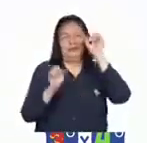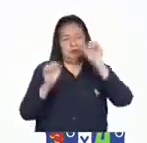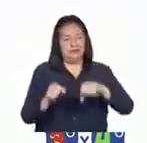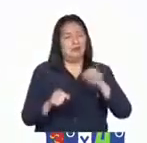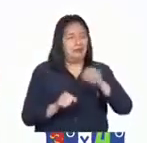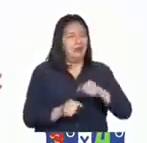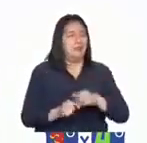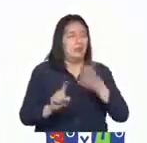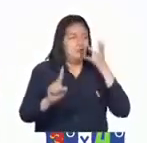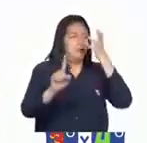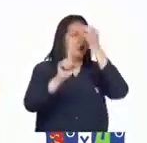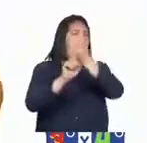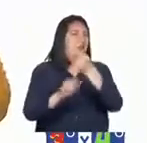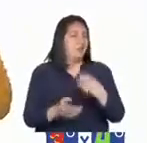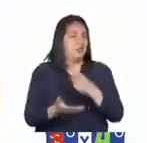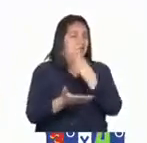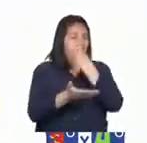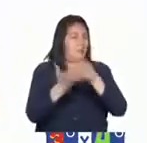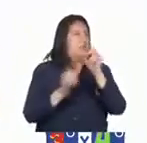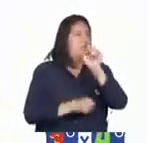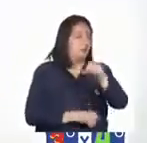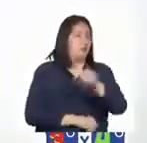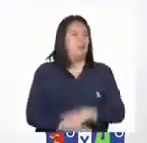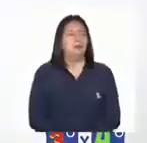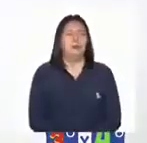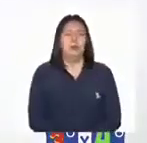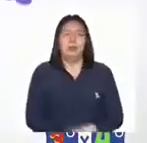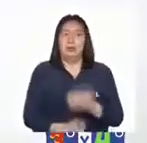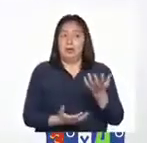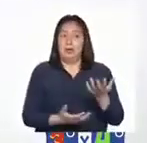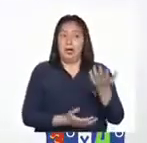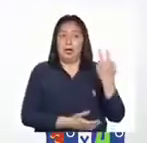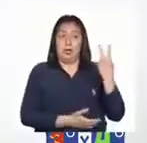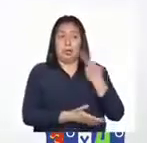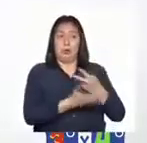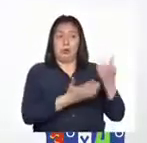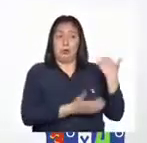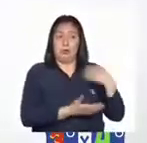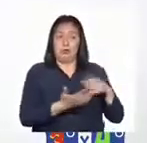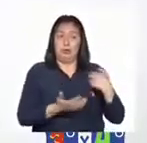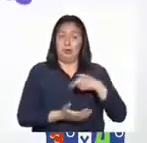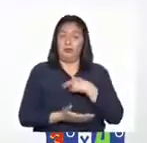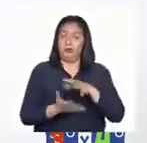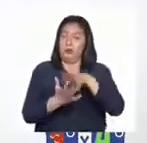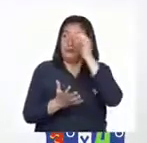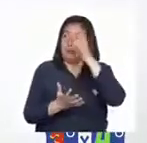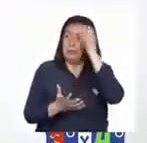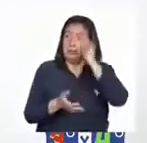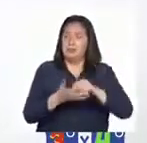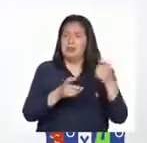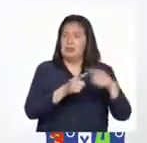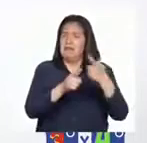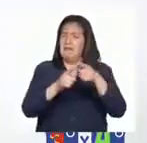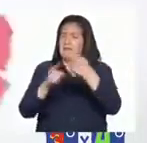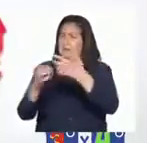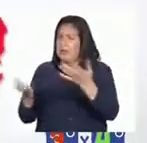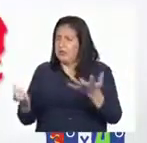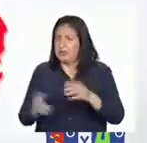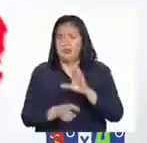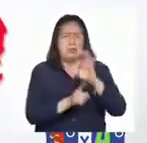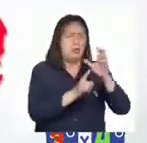vamos a cumplir nuestro reto de las 2 semanas. Desde hace 2 semanas hemos estado aprendiendo sobre diferentes